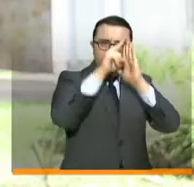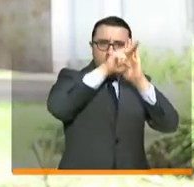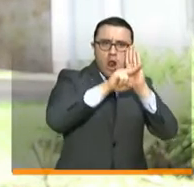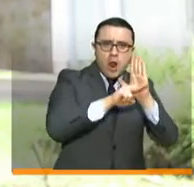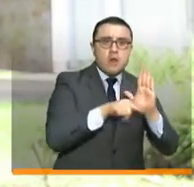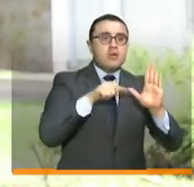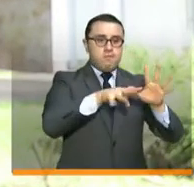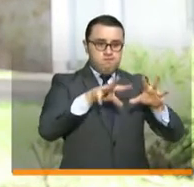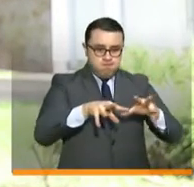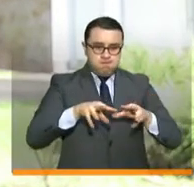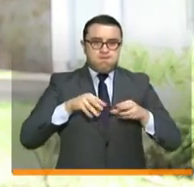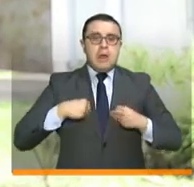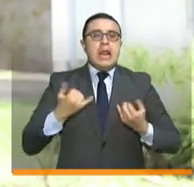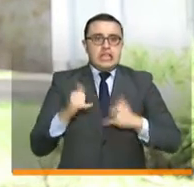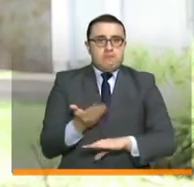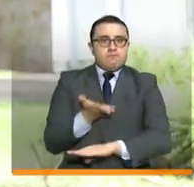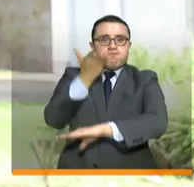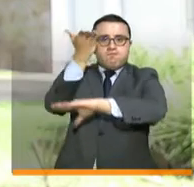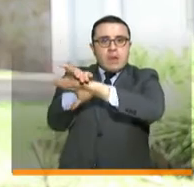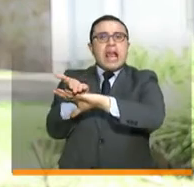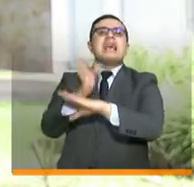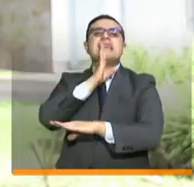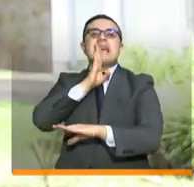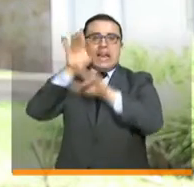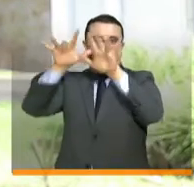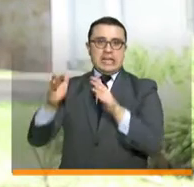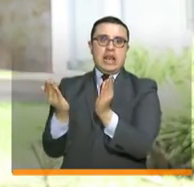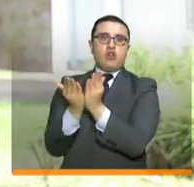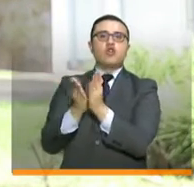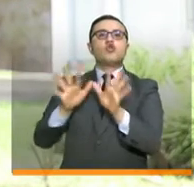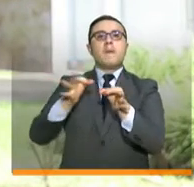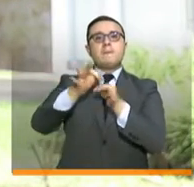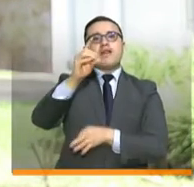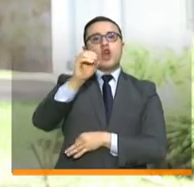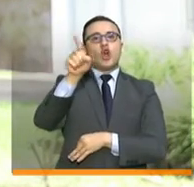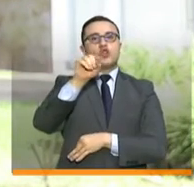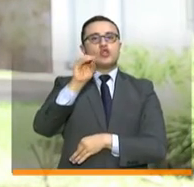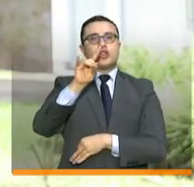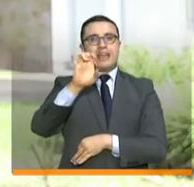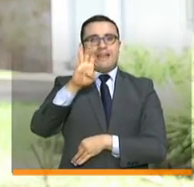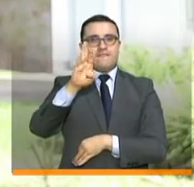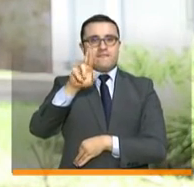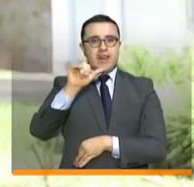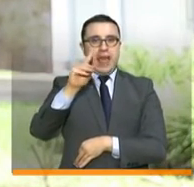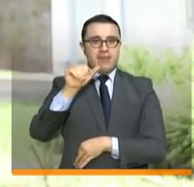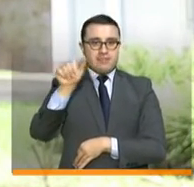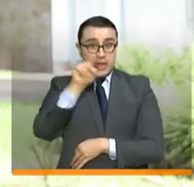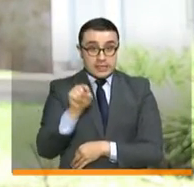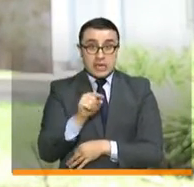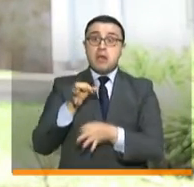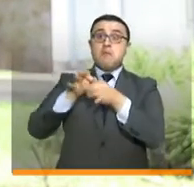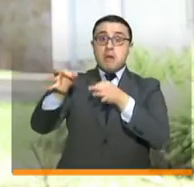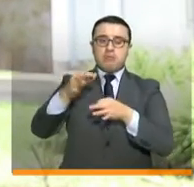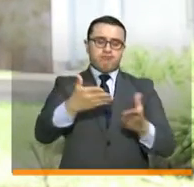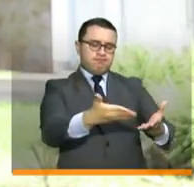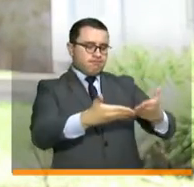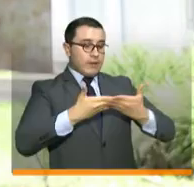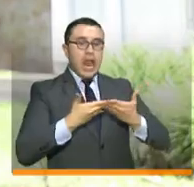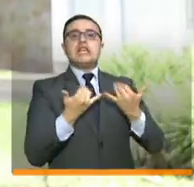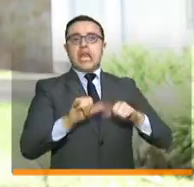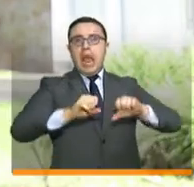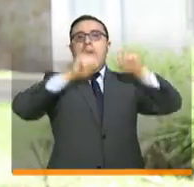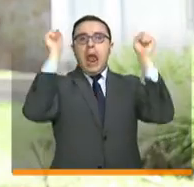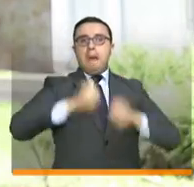que pasamos a la Secretaría de Educación del municipio de Dos Quebradas, protocolos que fueron aceptados en su